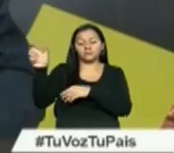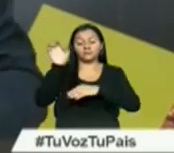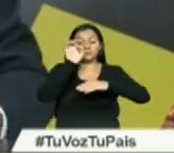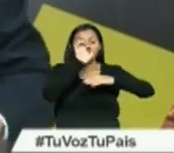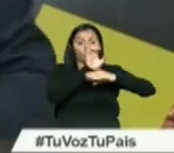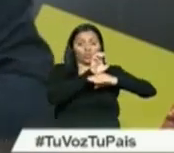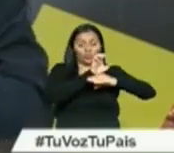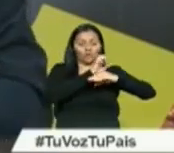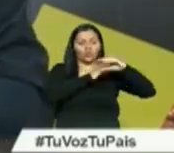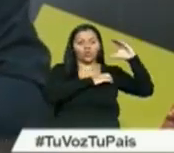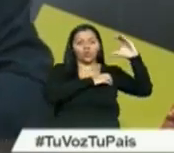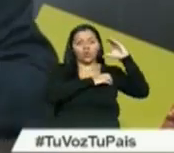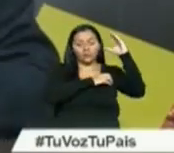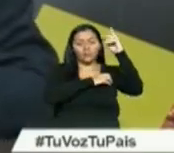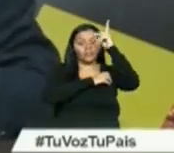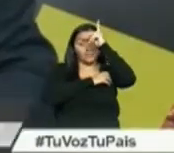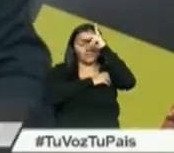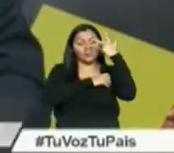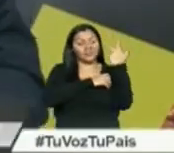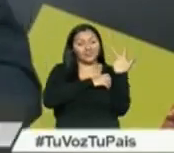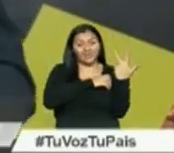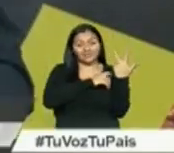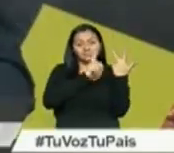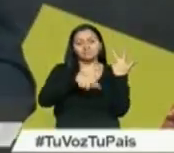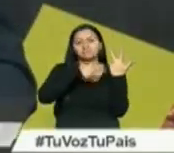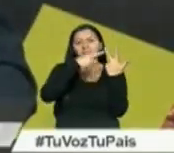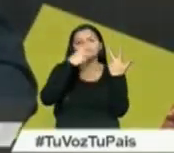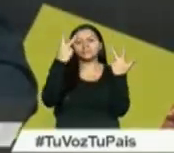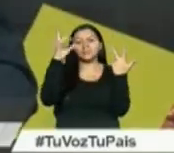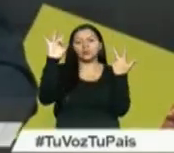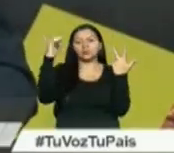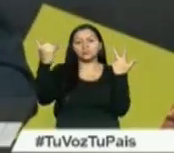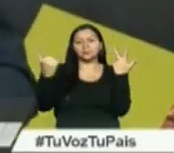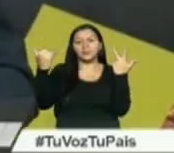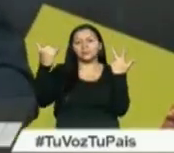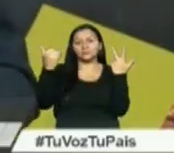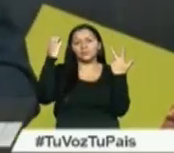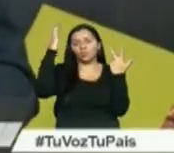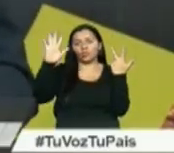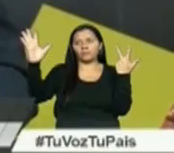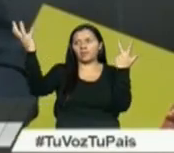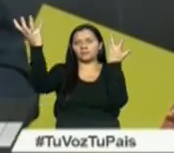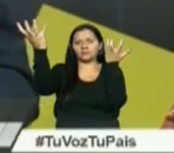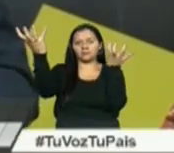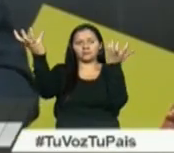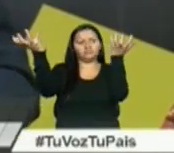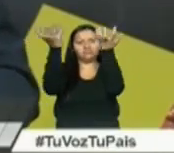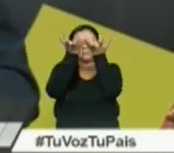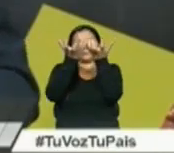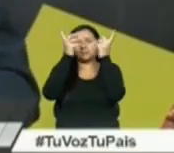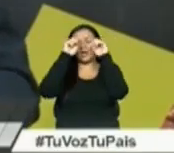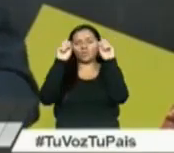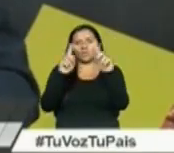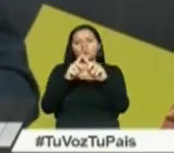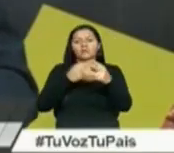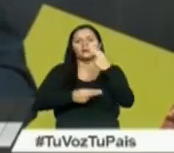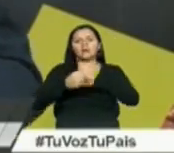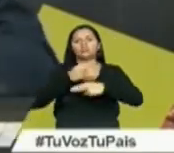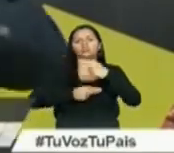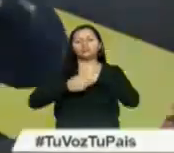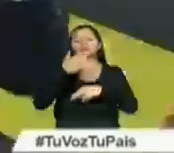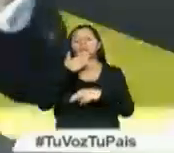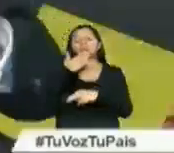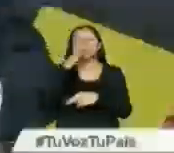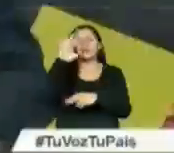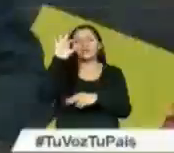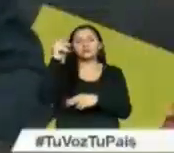con Colombia, con Perú y con los 28 países de la Unión Europea. Entonces, nos permite acceder a un mercado de 500 millones de